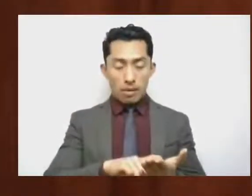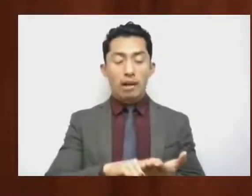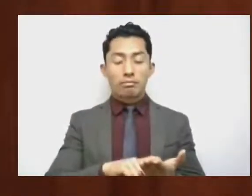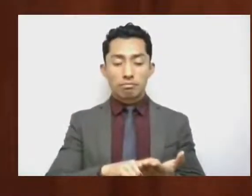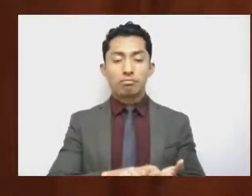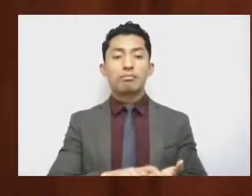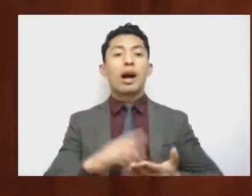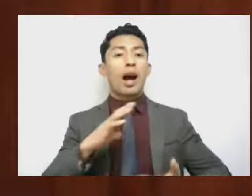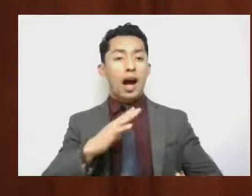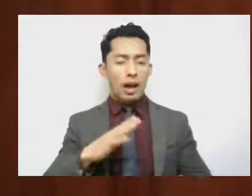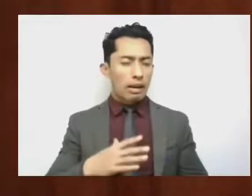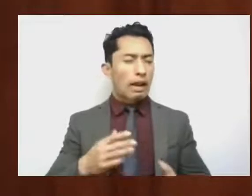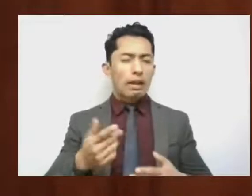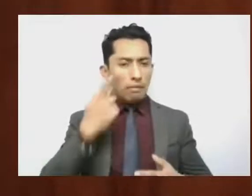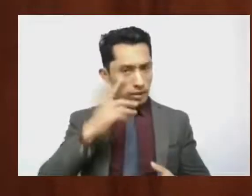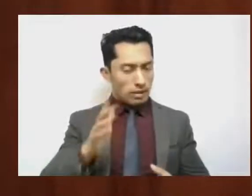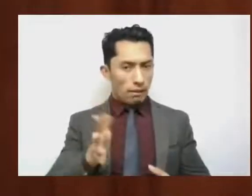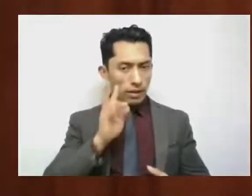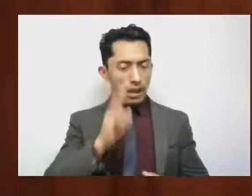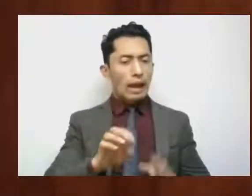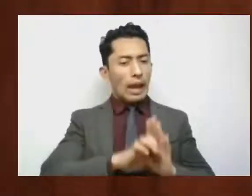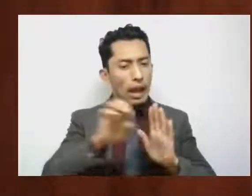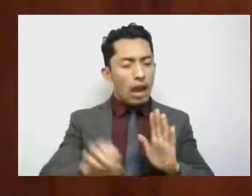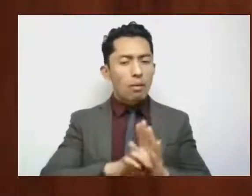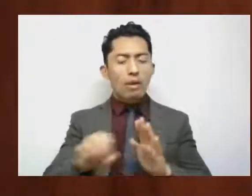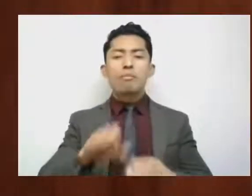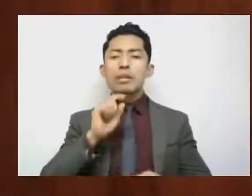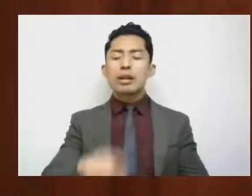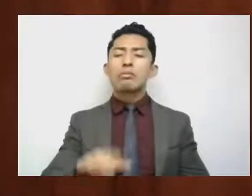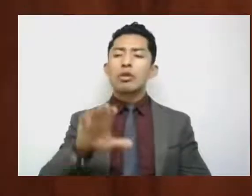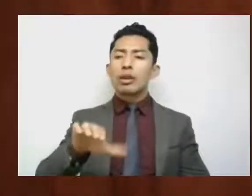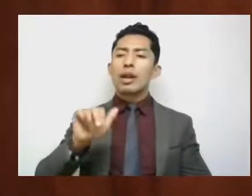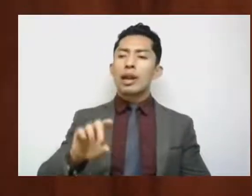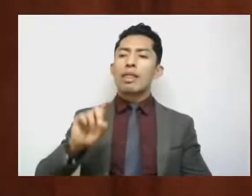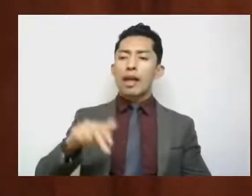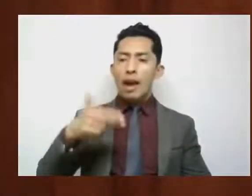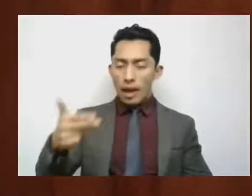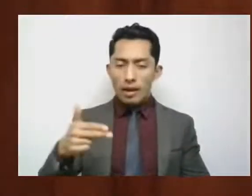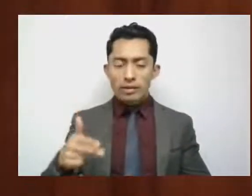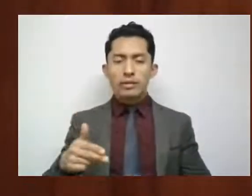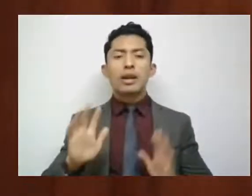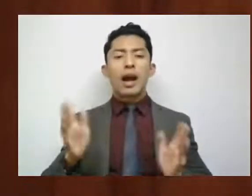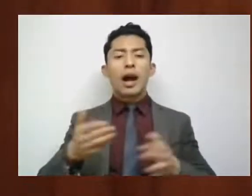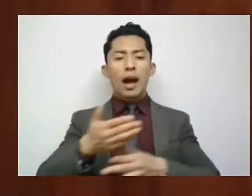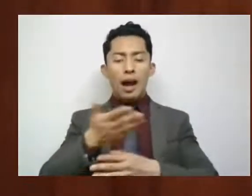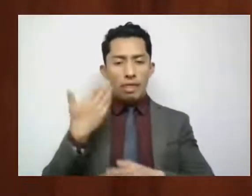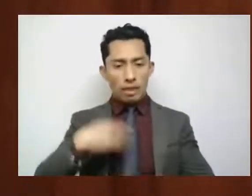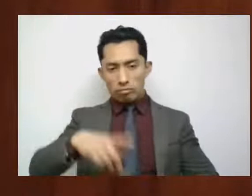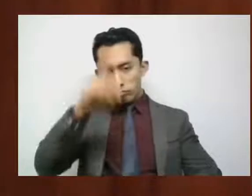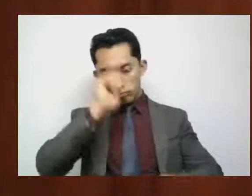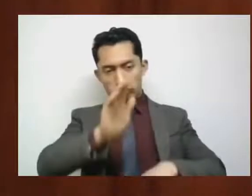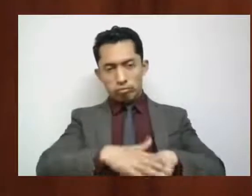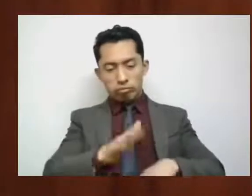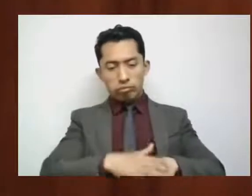Hay muchos ejemplos. La Comisión Nacional de Derechos Humanos emitió la recomendación